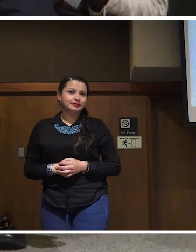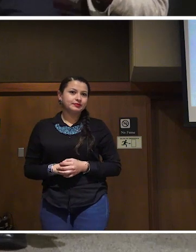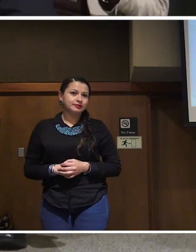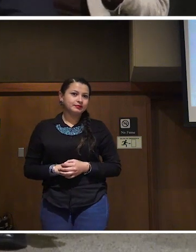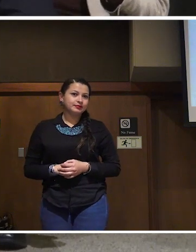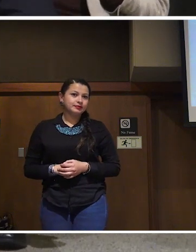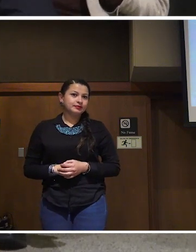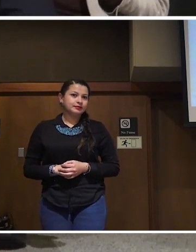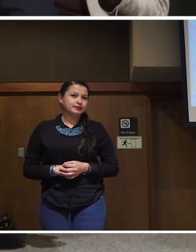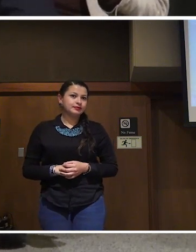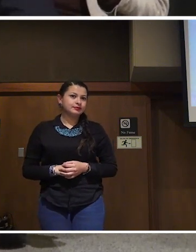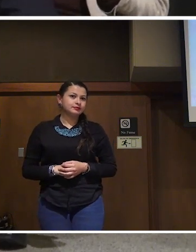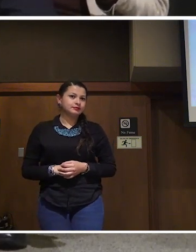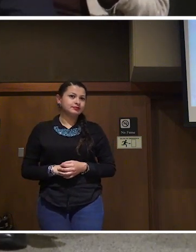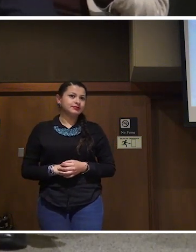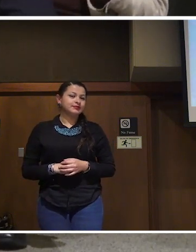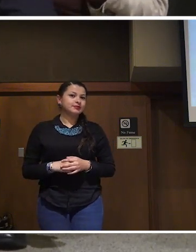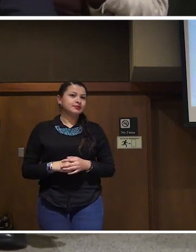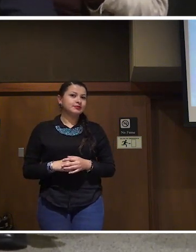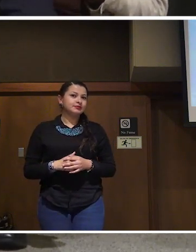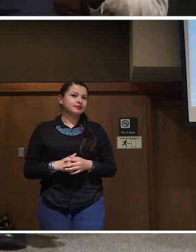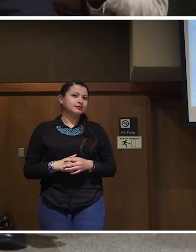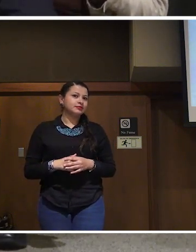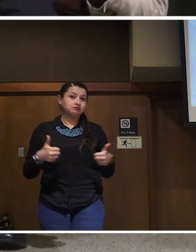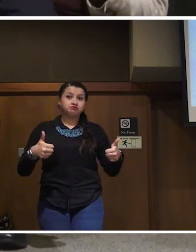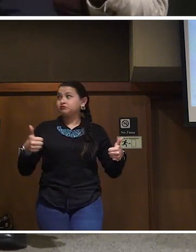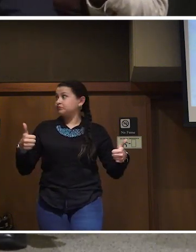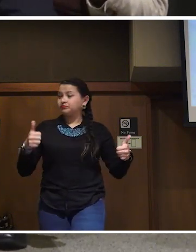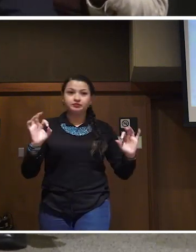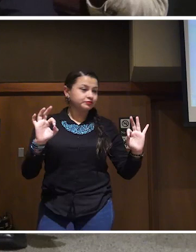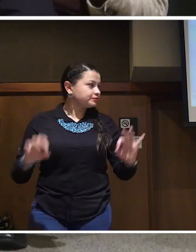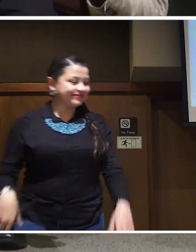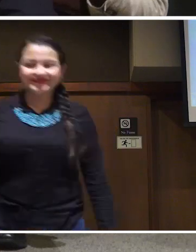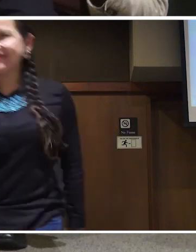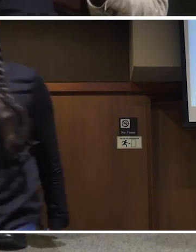qué diferencias usted nos puede contar de estos dos momentos históricos.